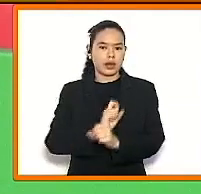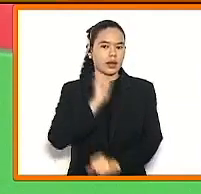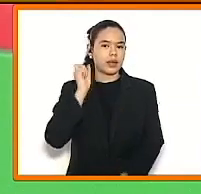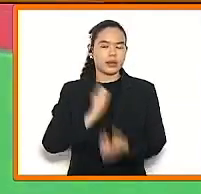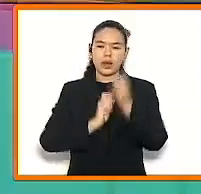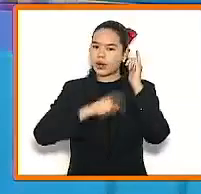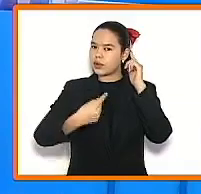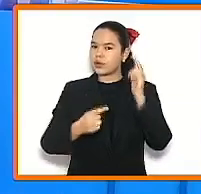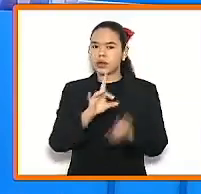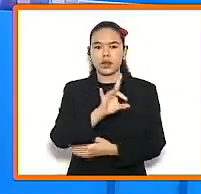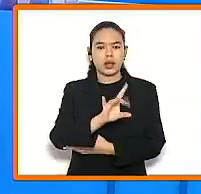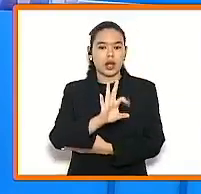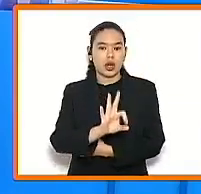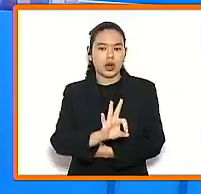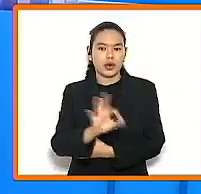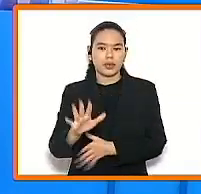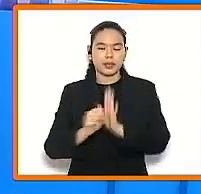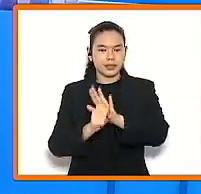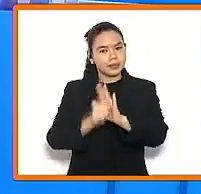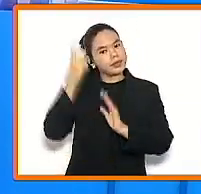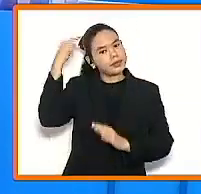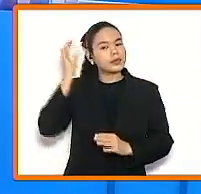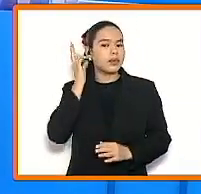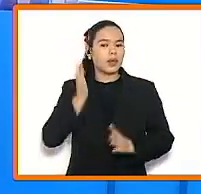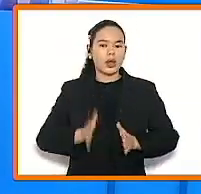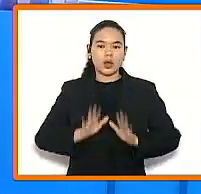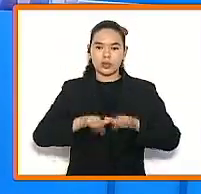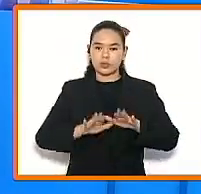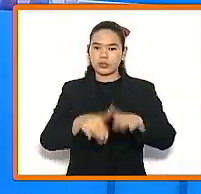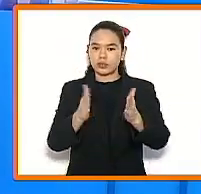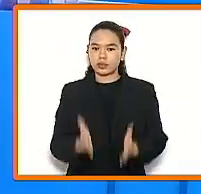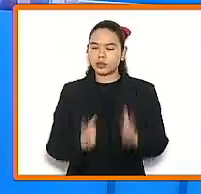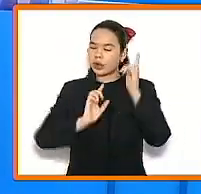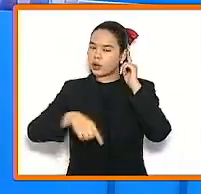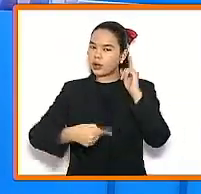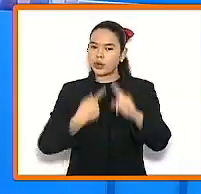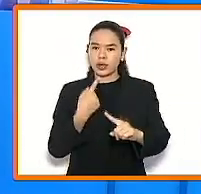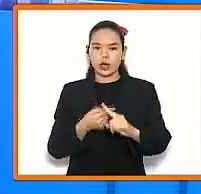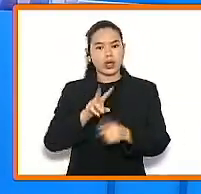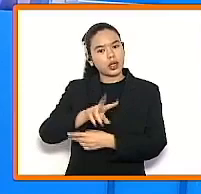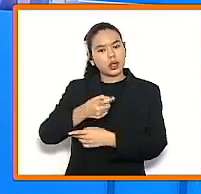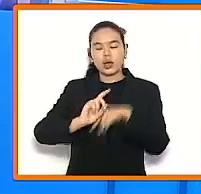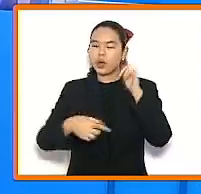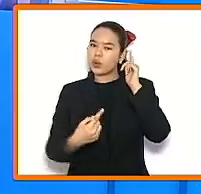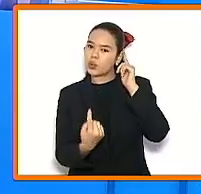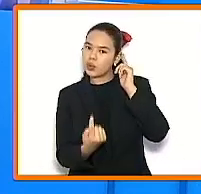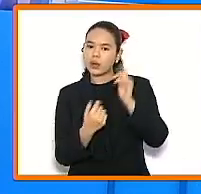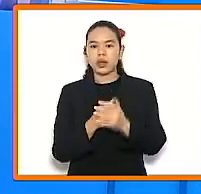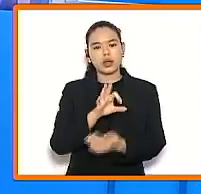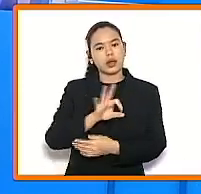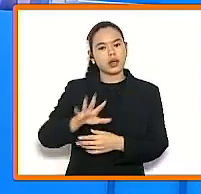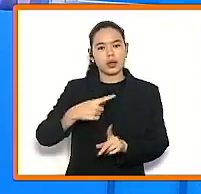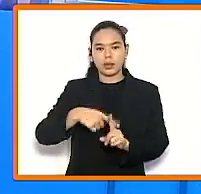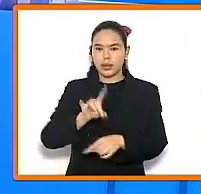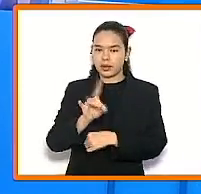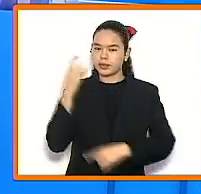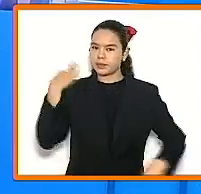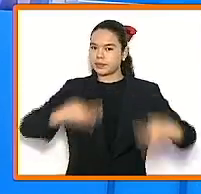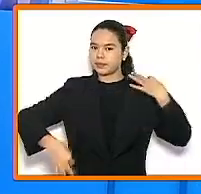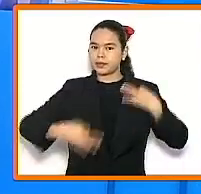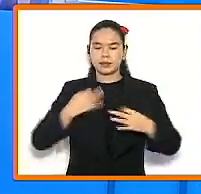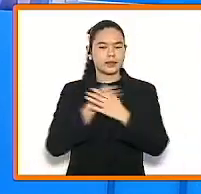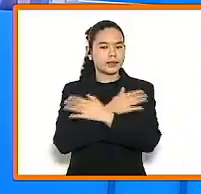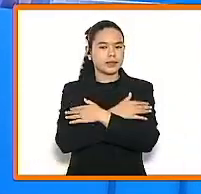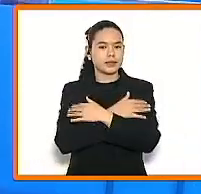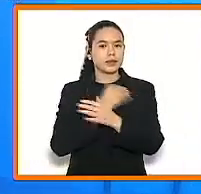diaria 95, con su símbolo de sueños costurera. Para multi X12X, para más 1, 95, más 8.